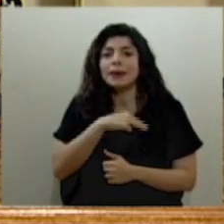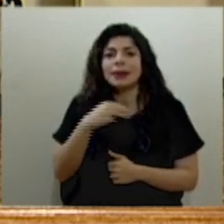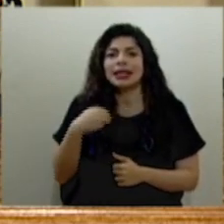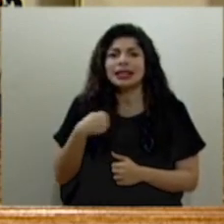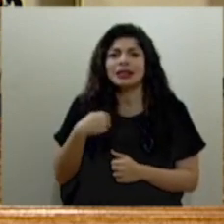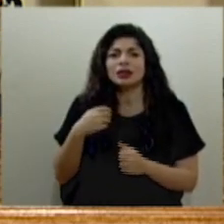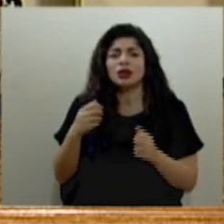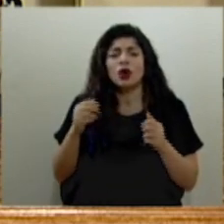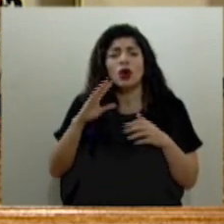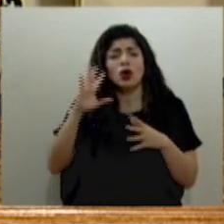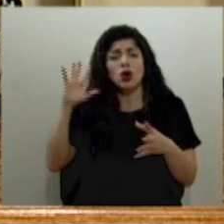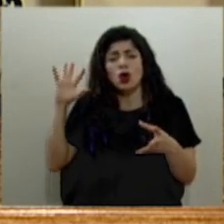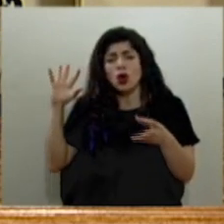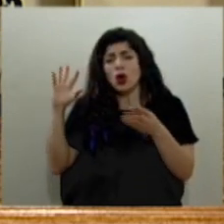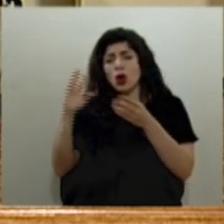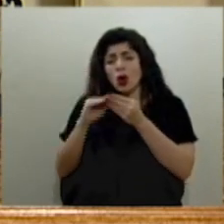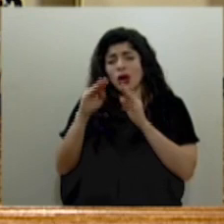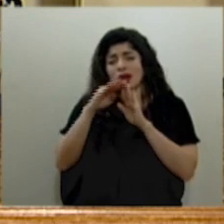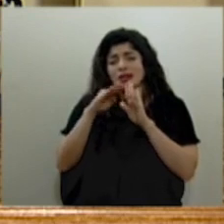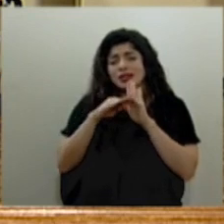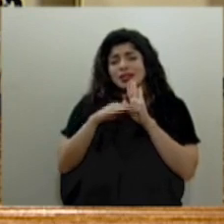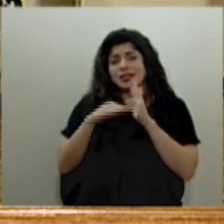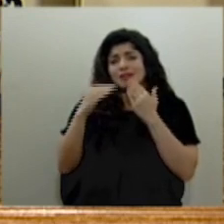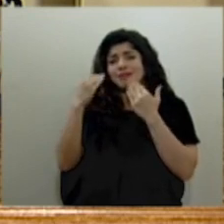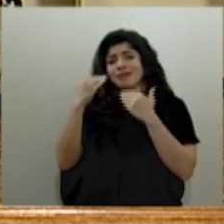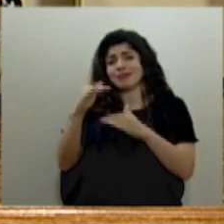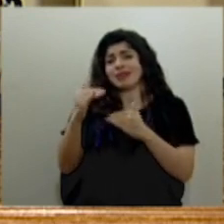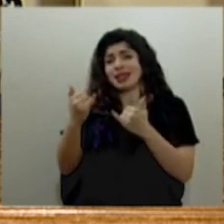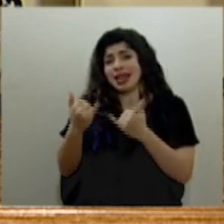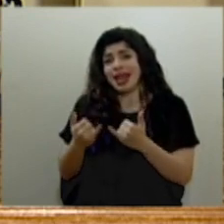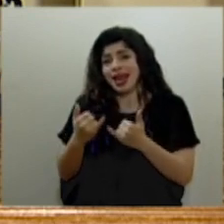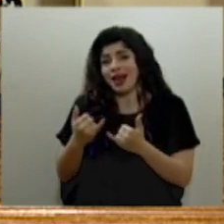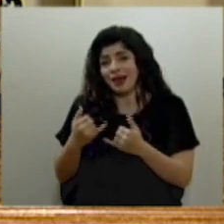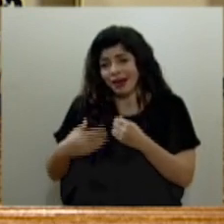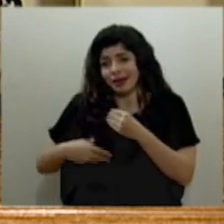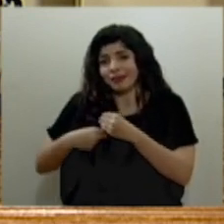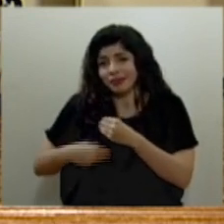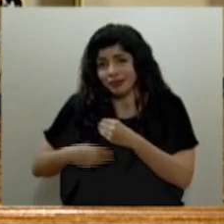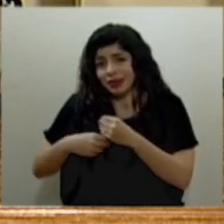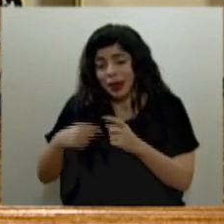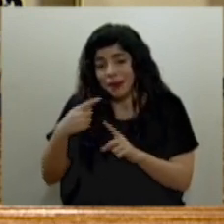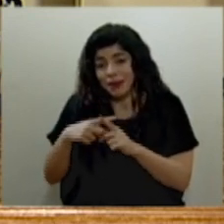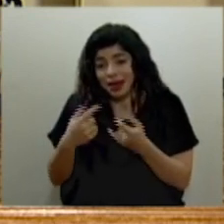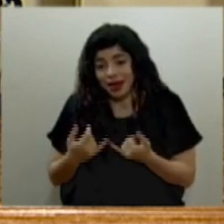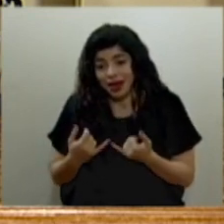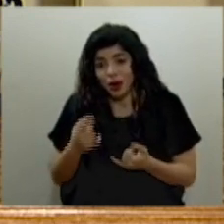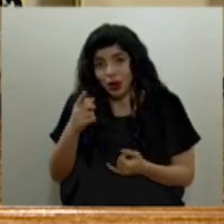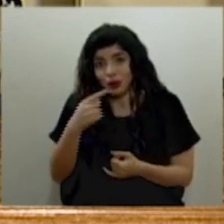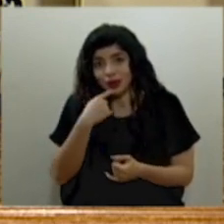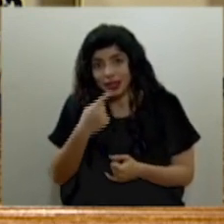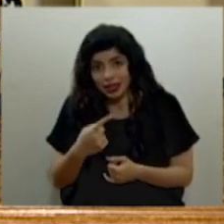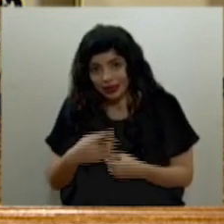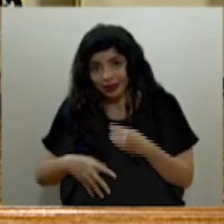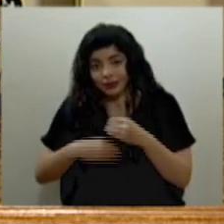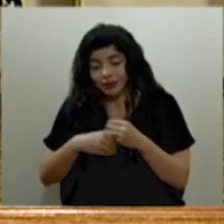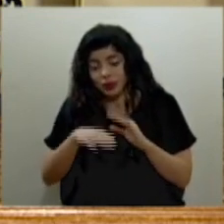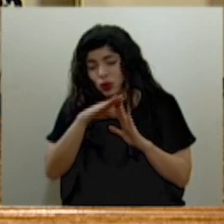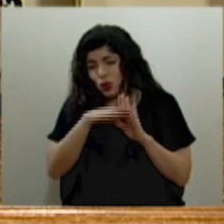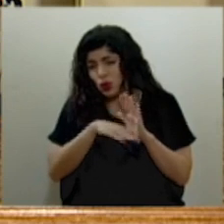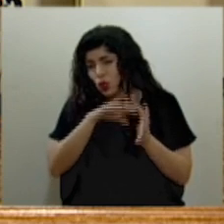con todas estas medidas de restricción que se han adoptado en semanas recientes, incluso las que se están extendiendo en estas horas,